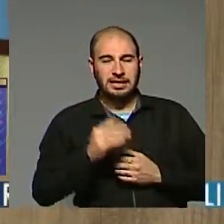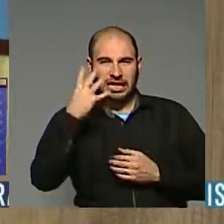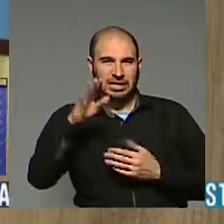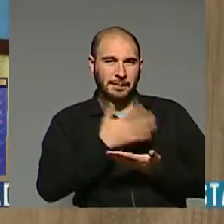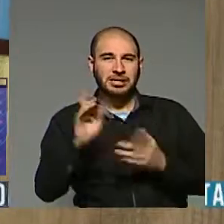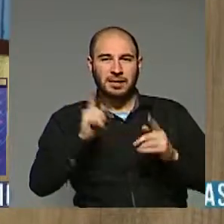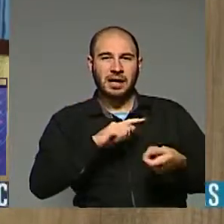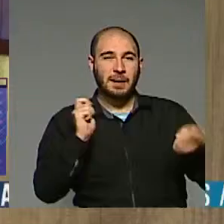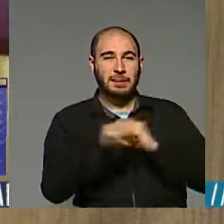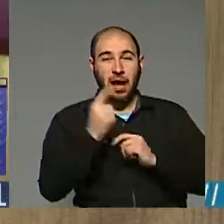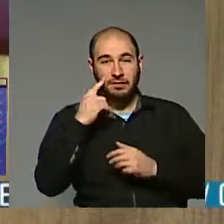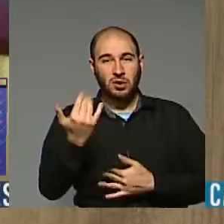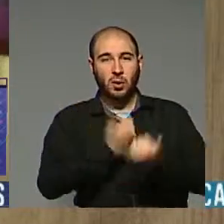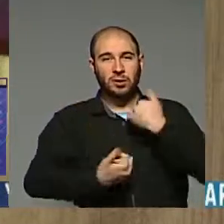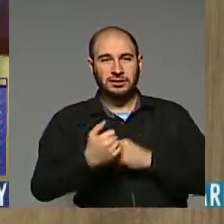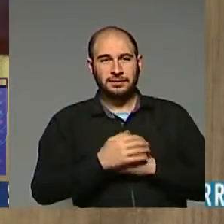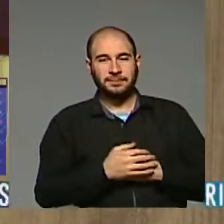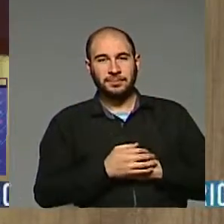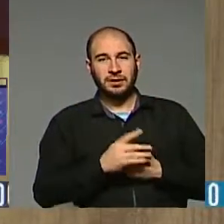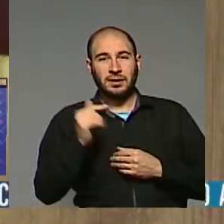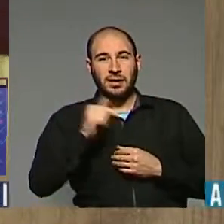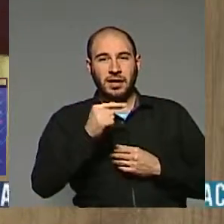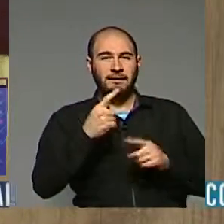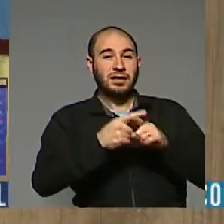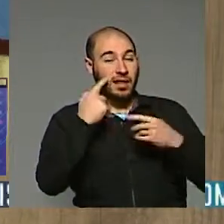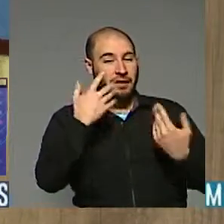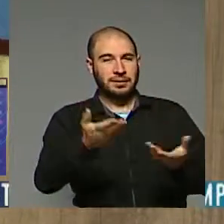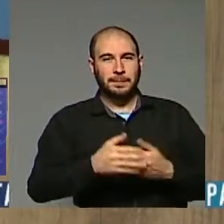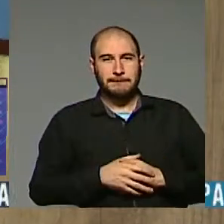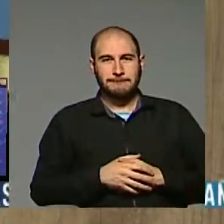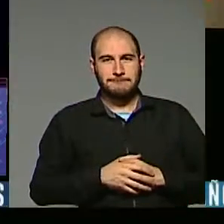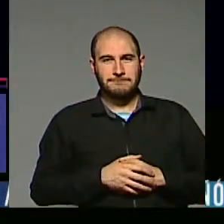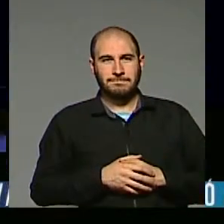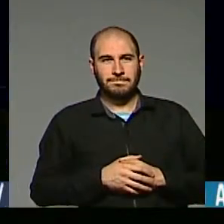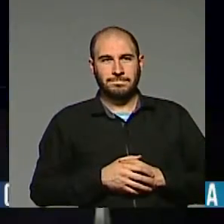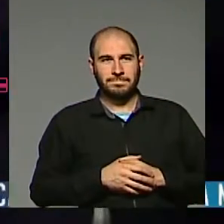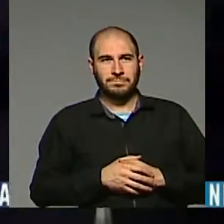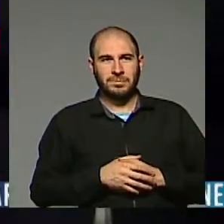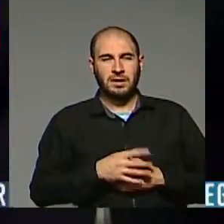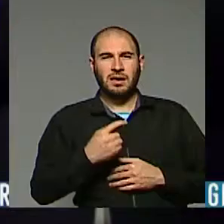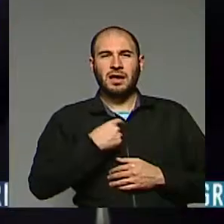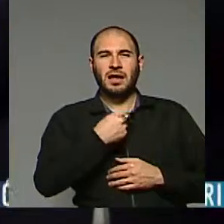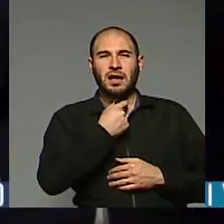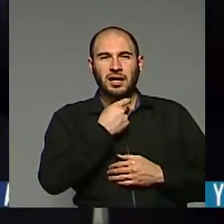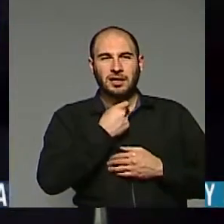también de Cambiemos. Veamos qué decía una vez que salió a festejar. Quiero